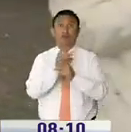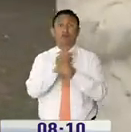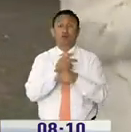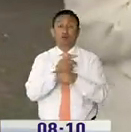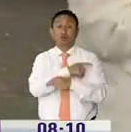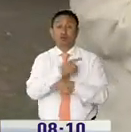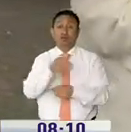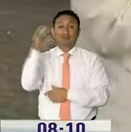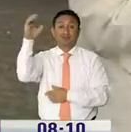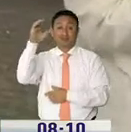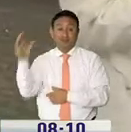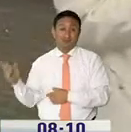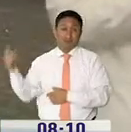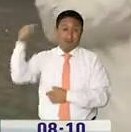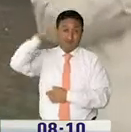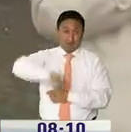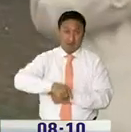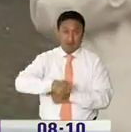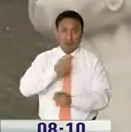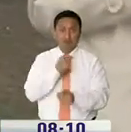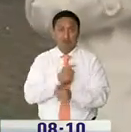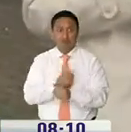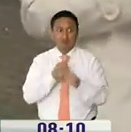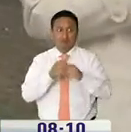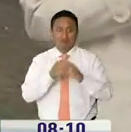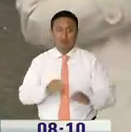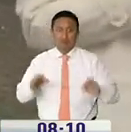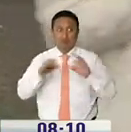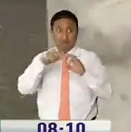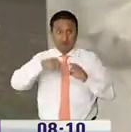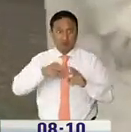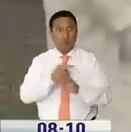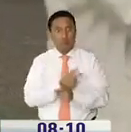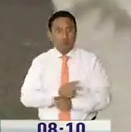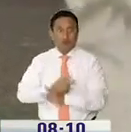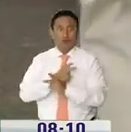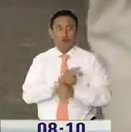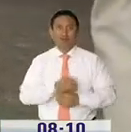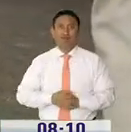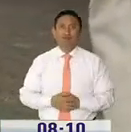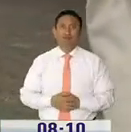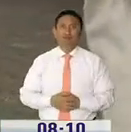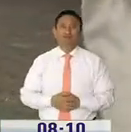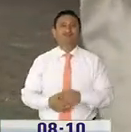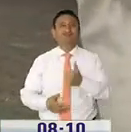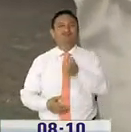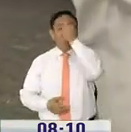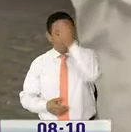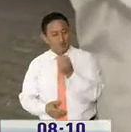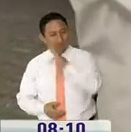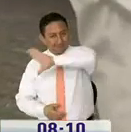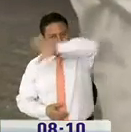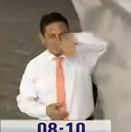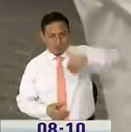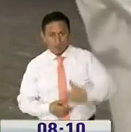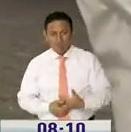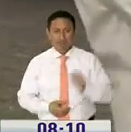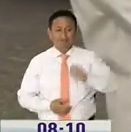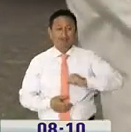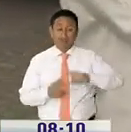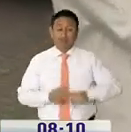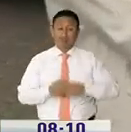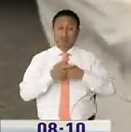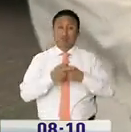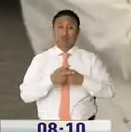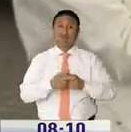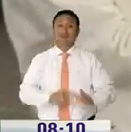inclusive desde la costa, y entonces por eso es la importancia de tomar las precauciones del caso. Bueno, sí, buenos días a todos. Efectivamente, hemos comenzado este operativo